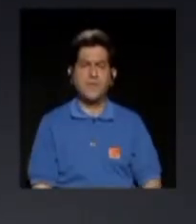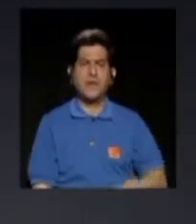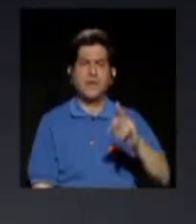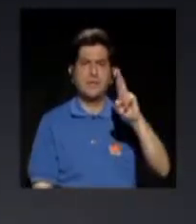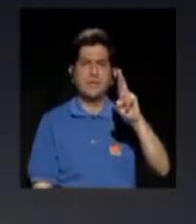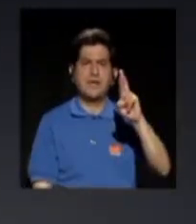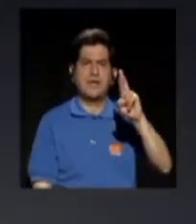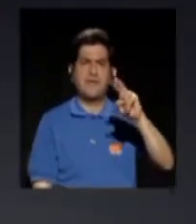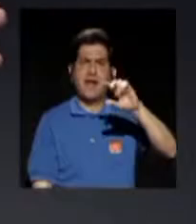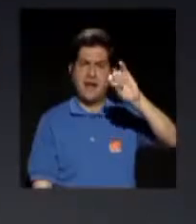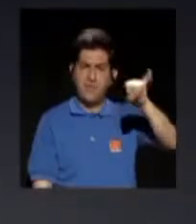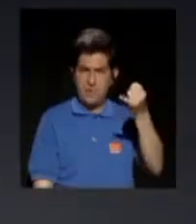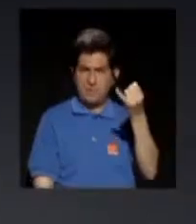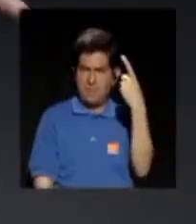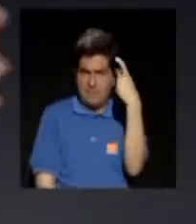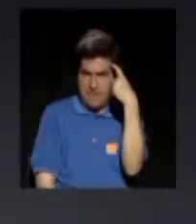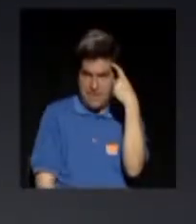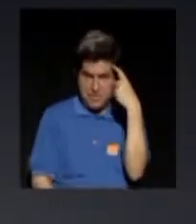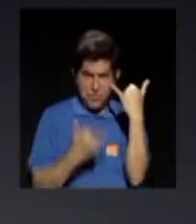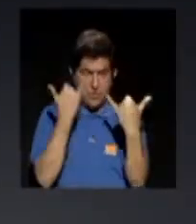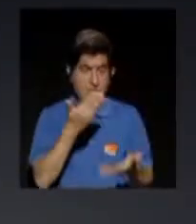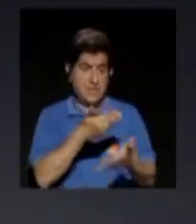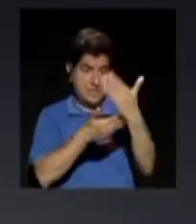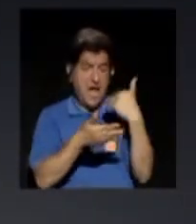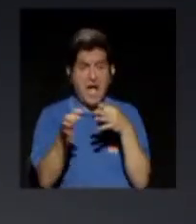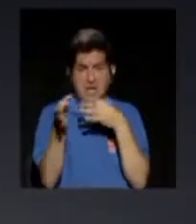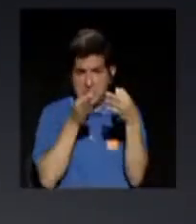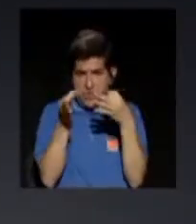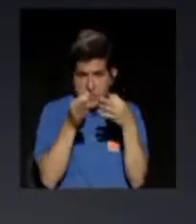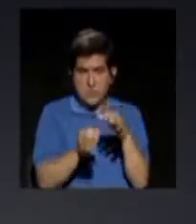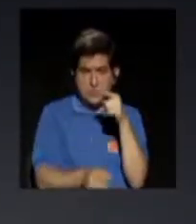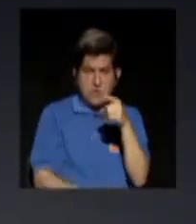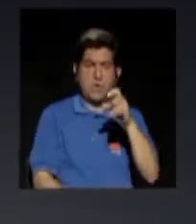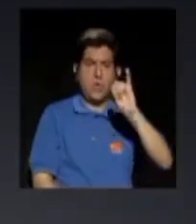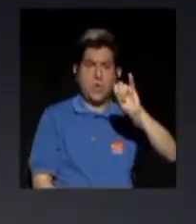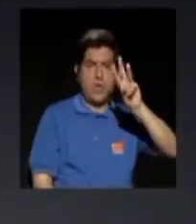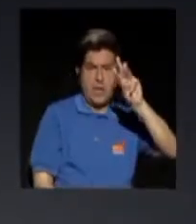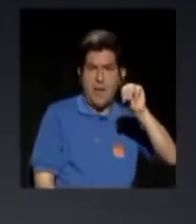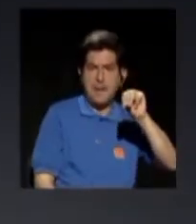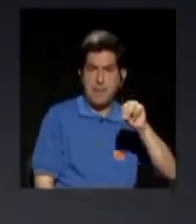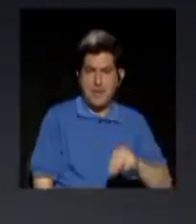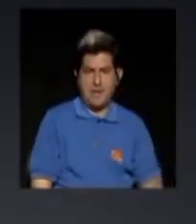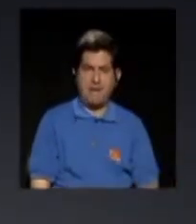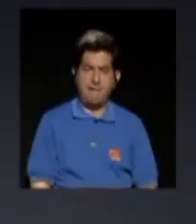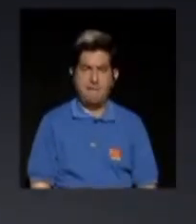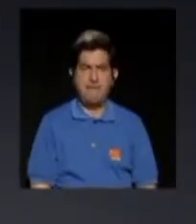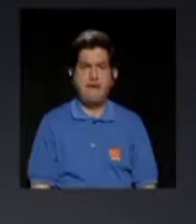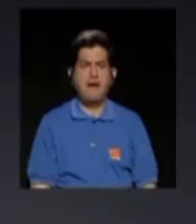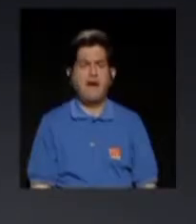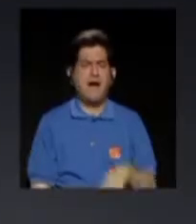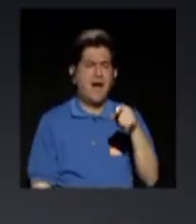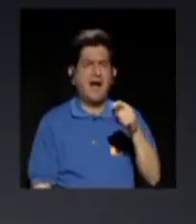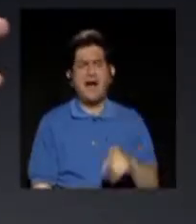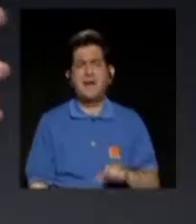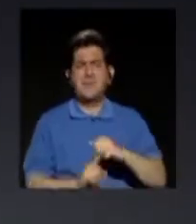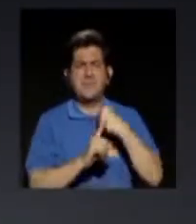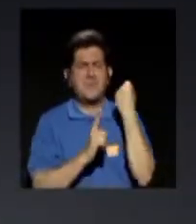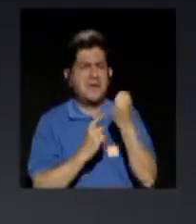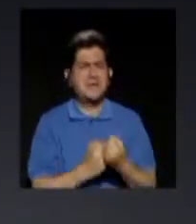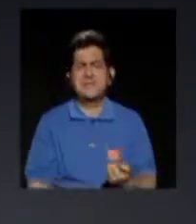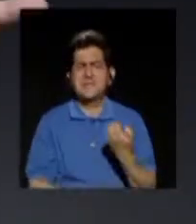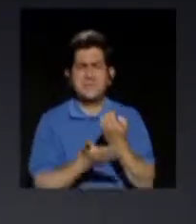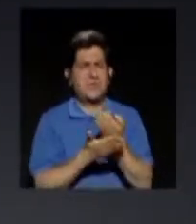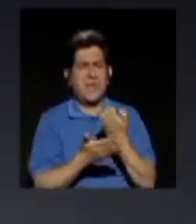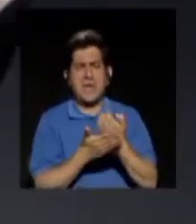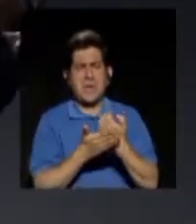Ricardo Jiménez se había pensado, y ya lo dijo don Iván, de que por la Gran Depresión esa